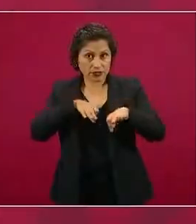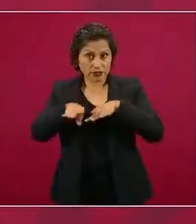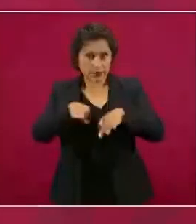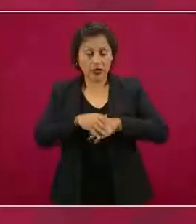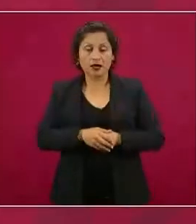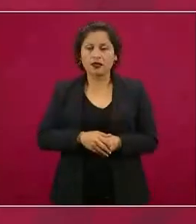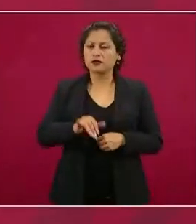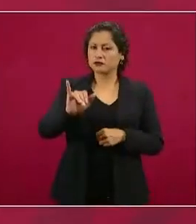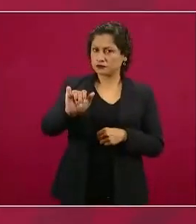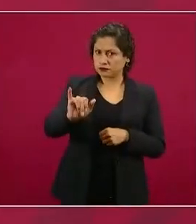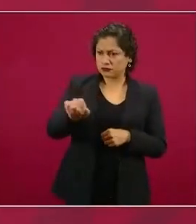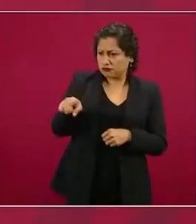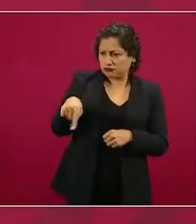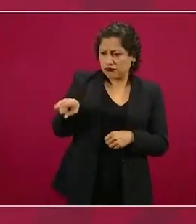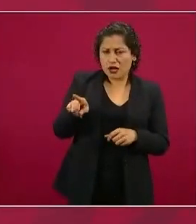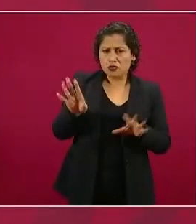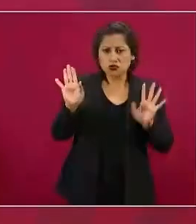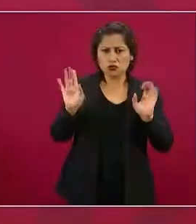Al contrario,